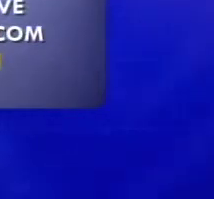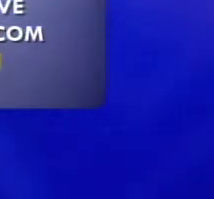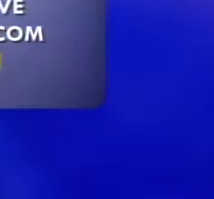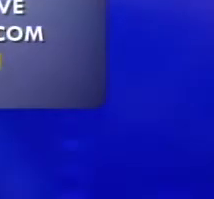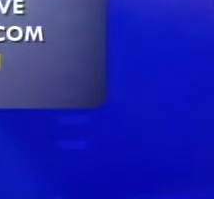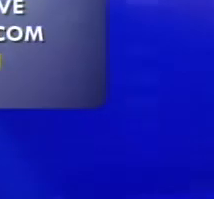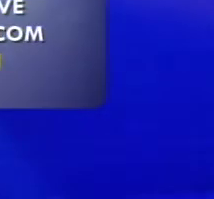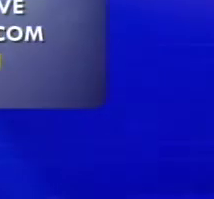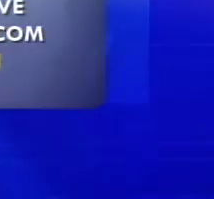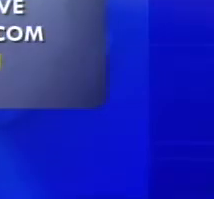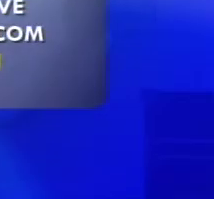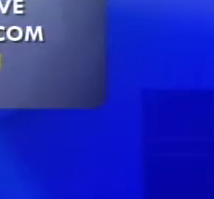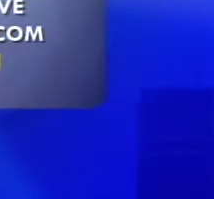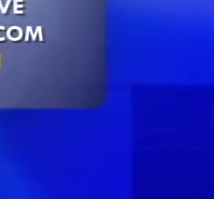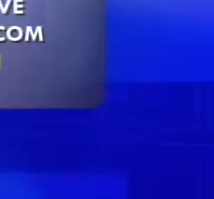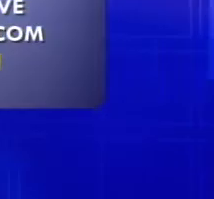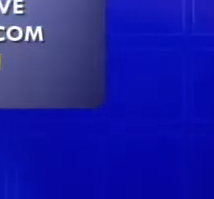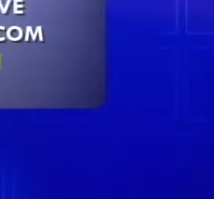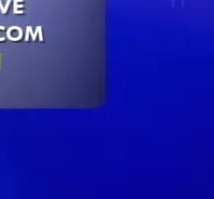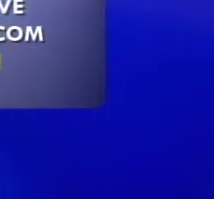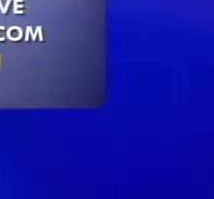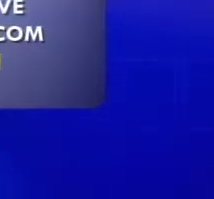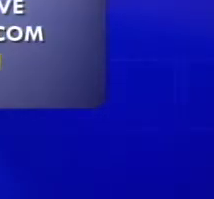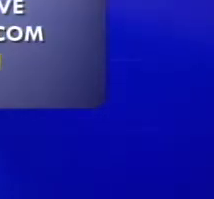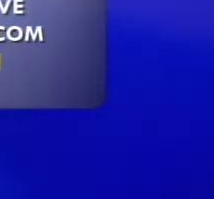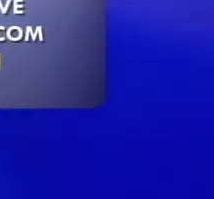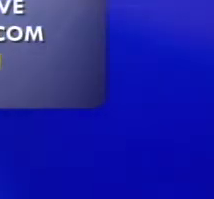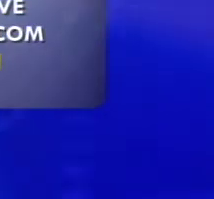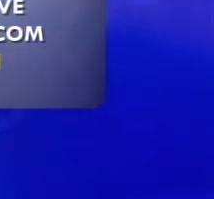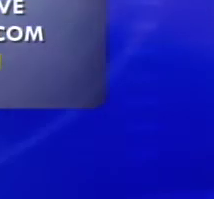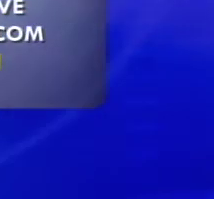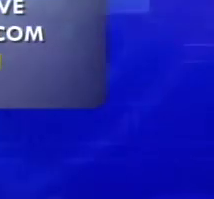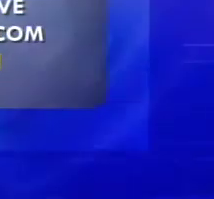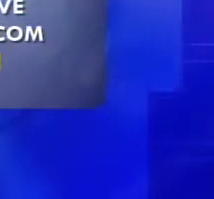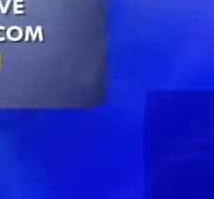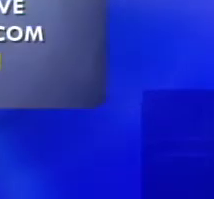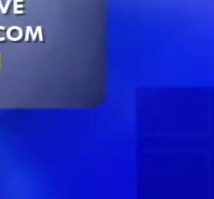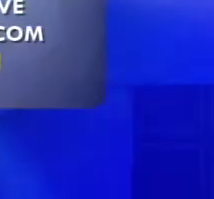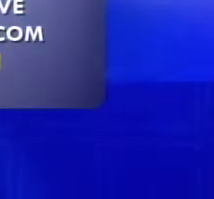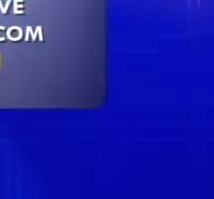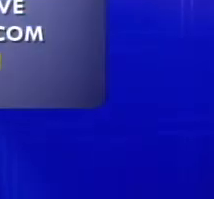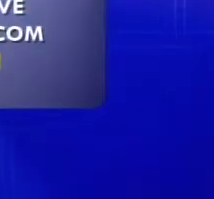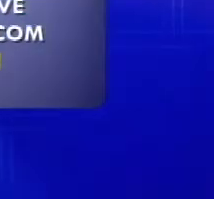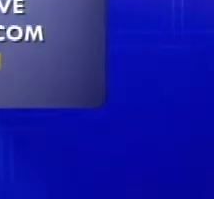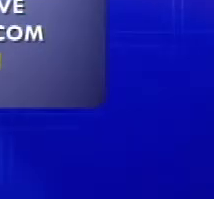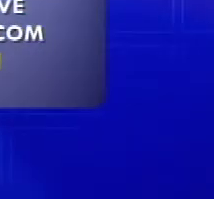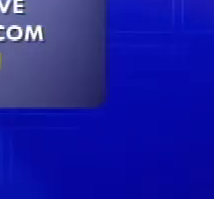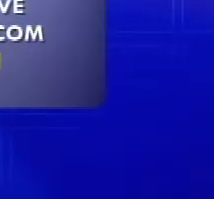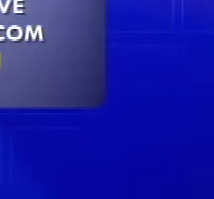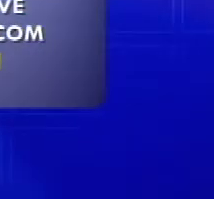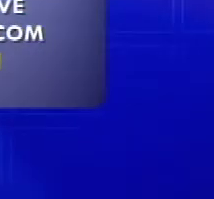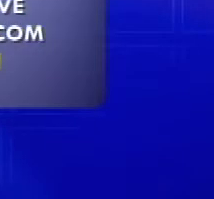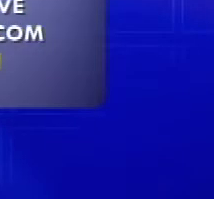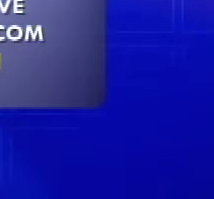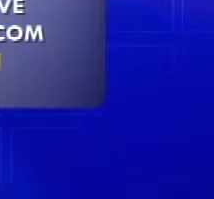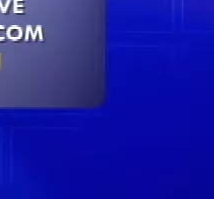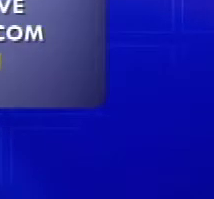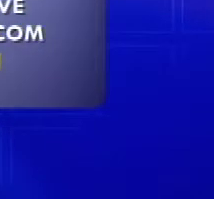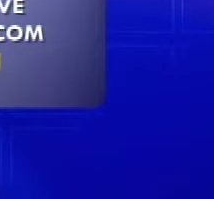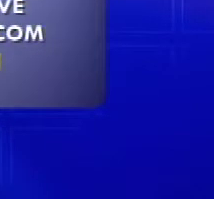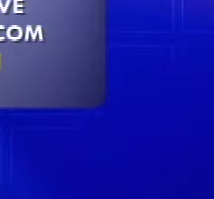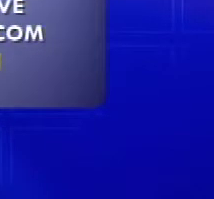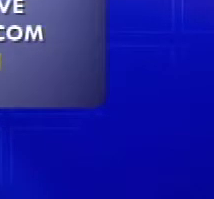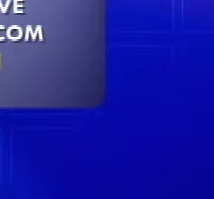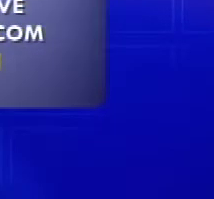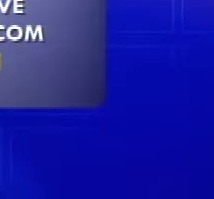24 0800 242 7224 y a través de las direcciones que ve en pantalla.